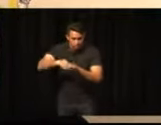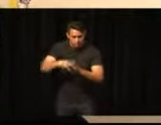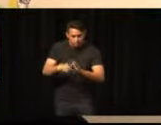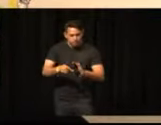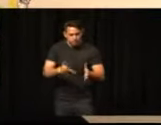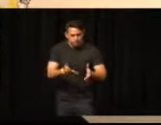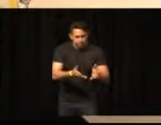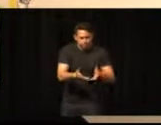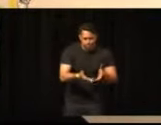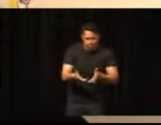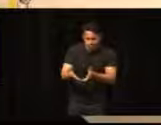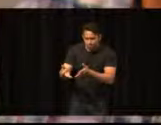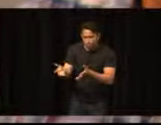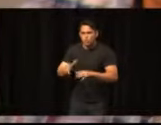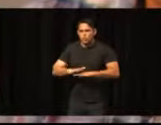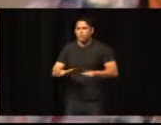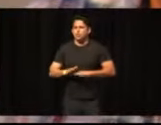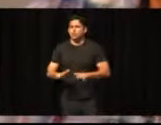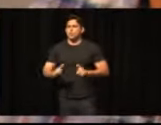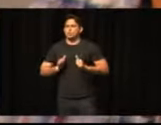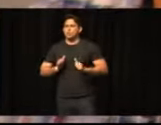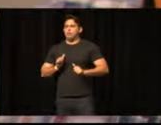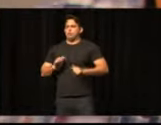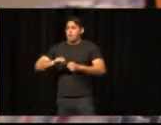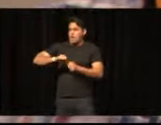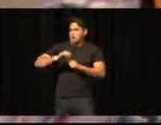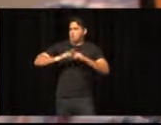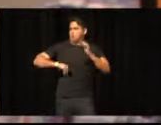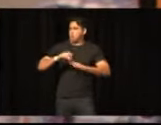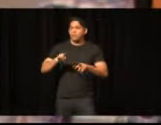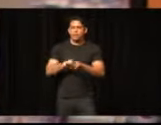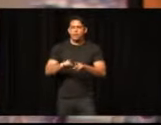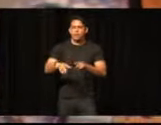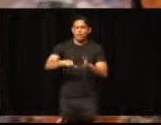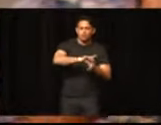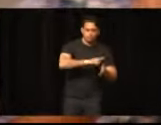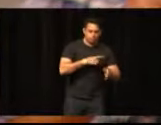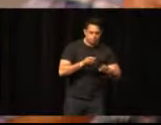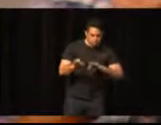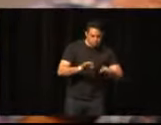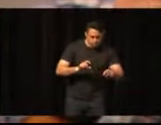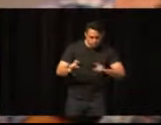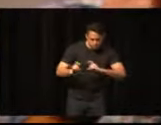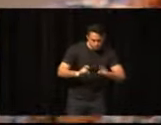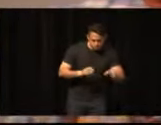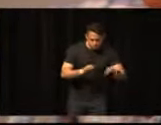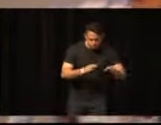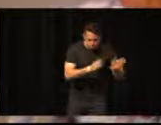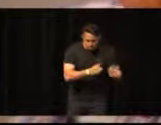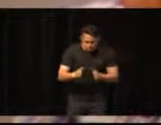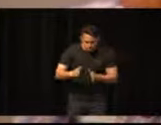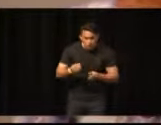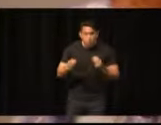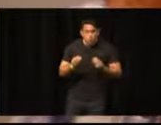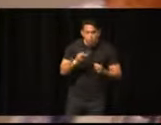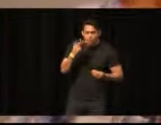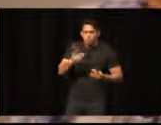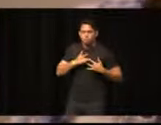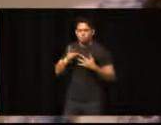insertados no solo en su práctica efectiva, sino en la planificación, organización, en